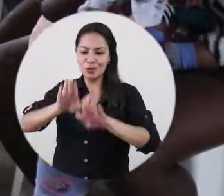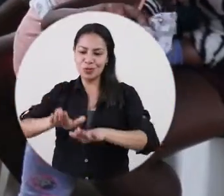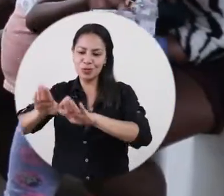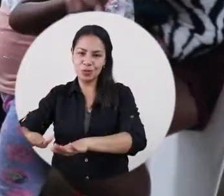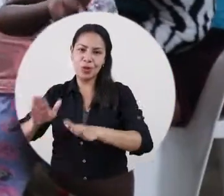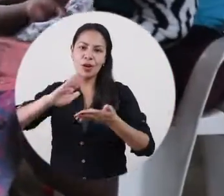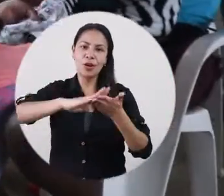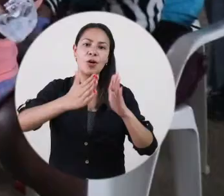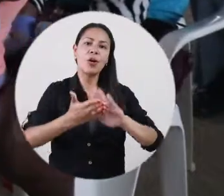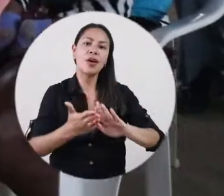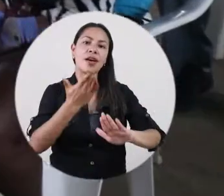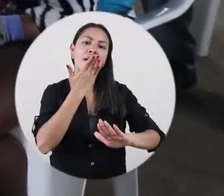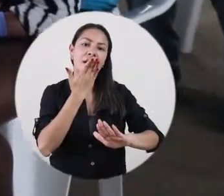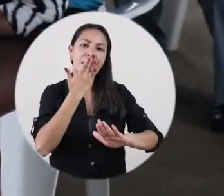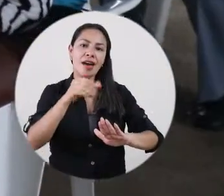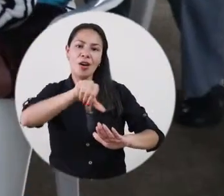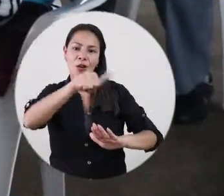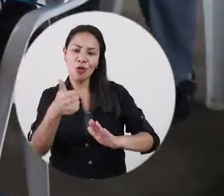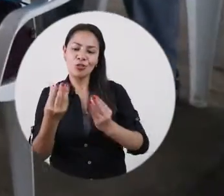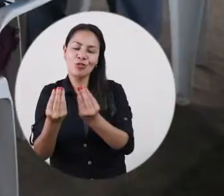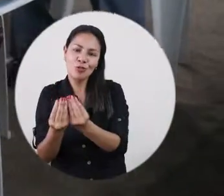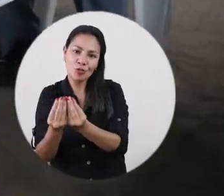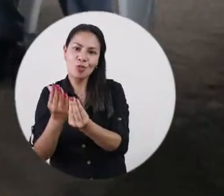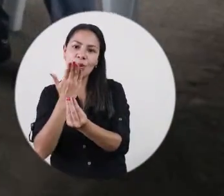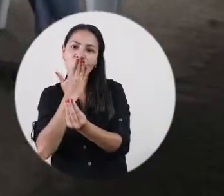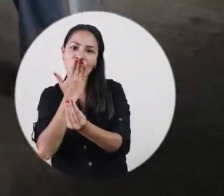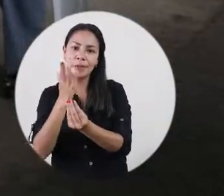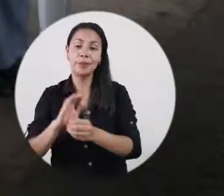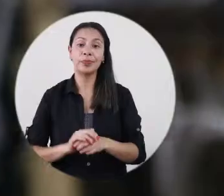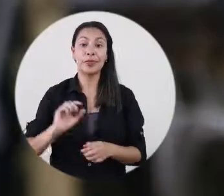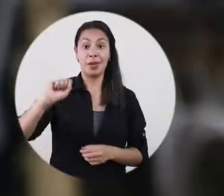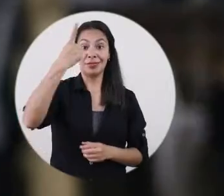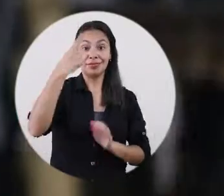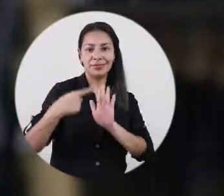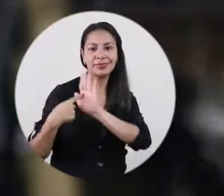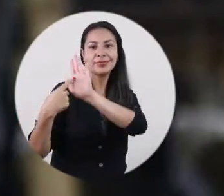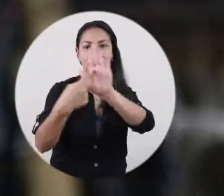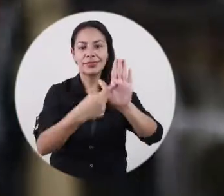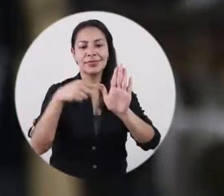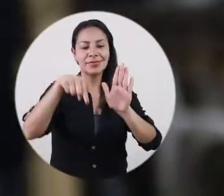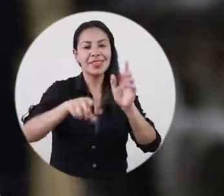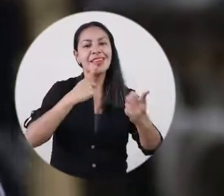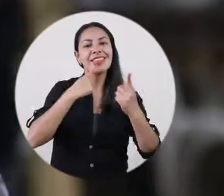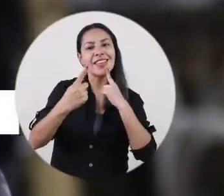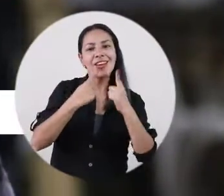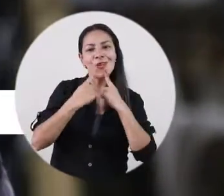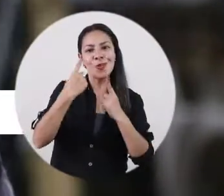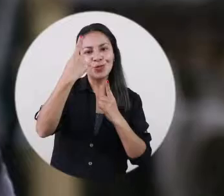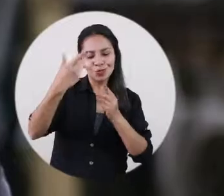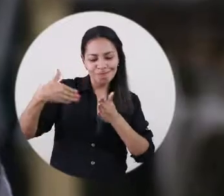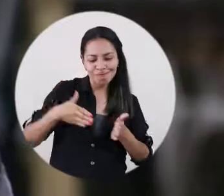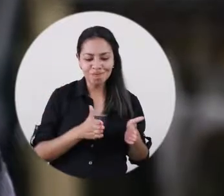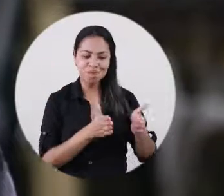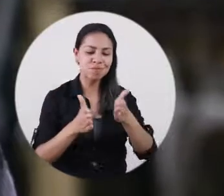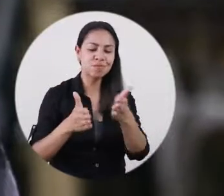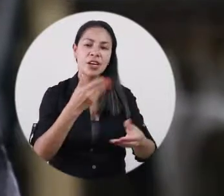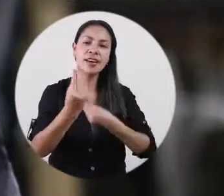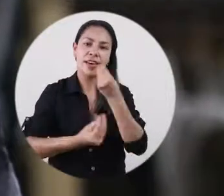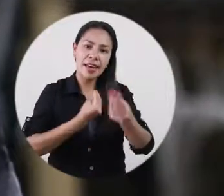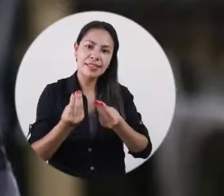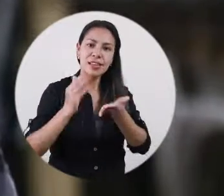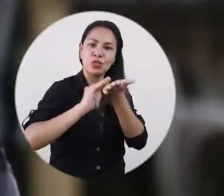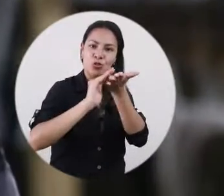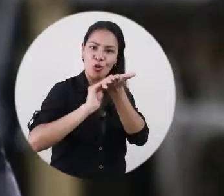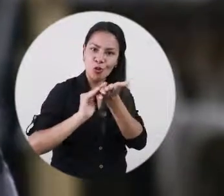con representantes de los pueblos indígenas awá y eperara siapidara con el primero aquí que ha demostrado que el diálogo es el único camino que nosotros tenemos